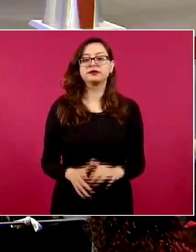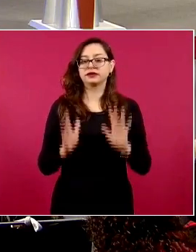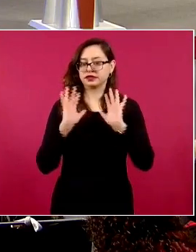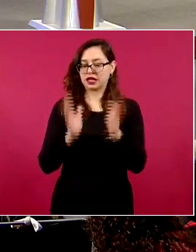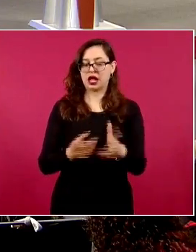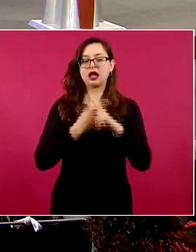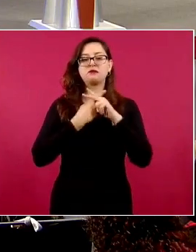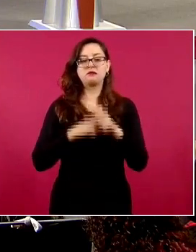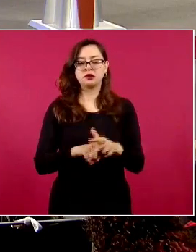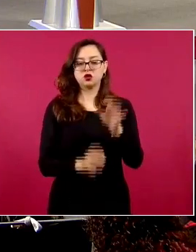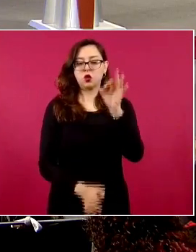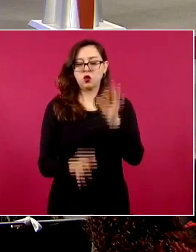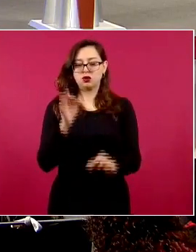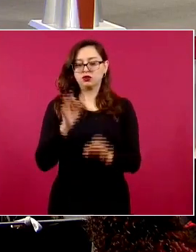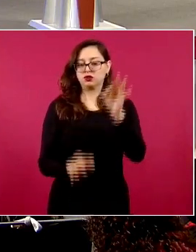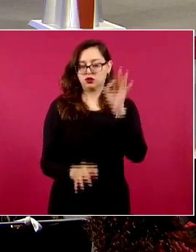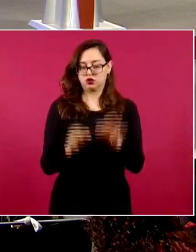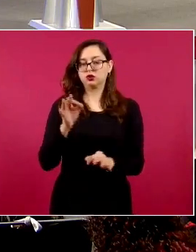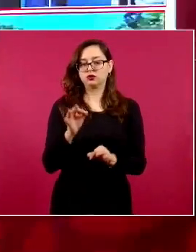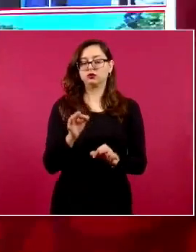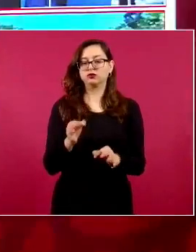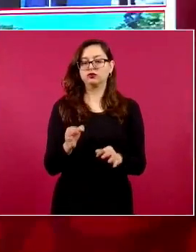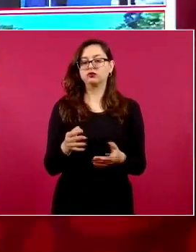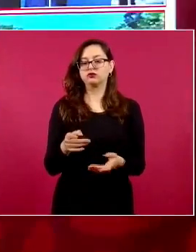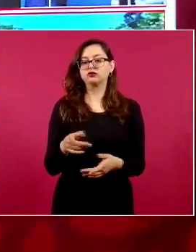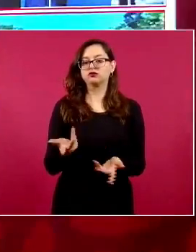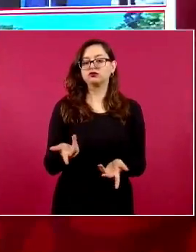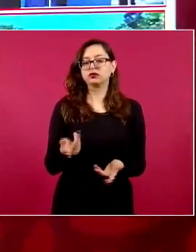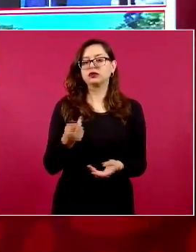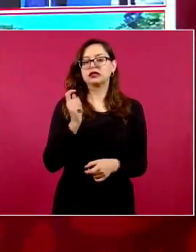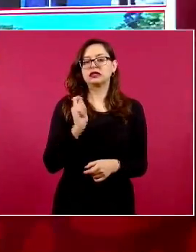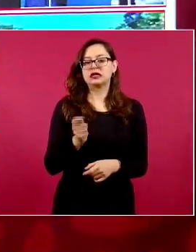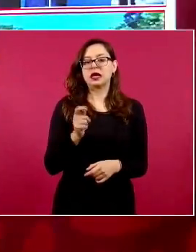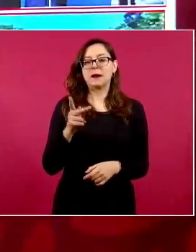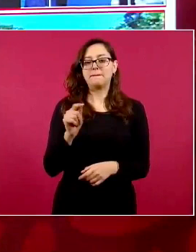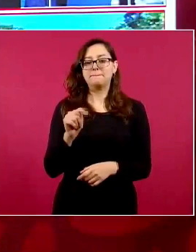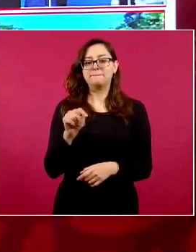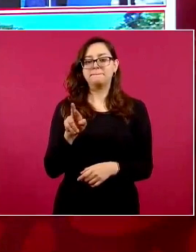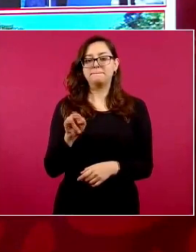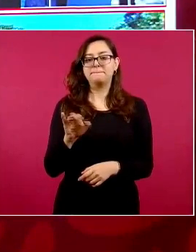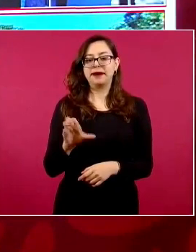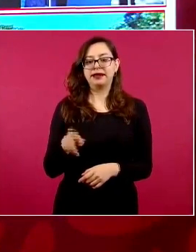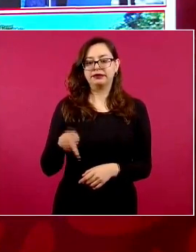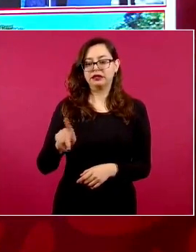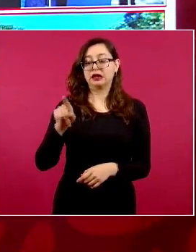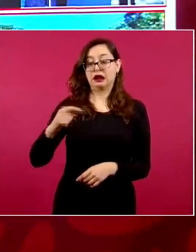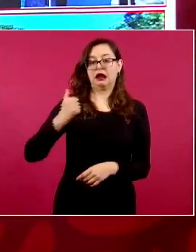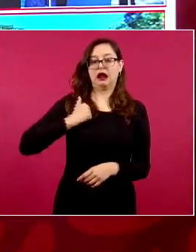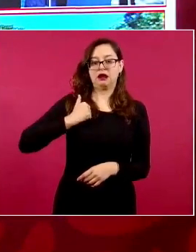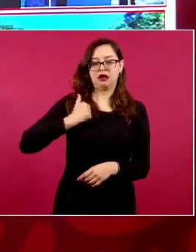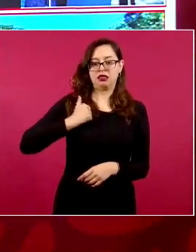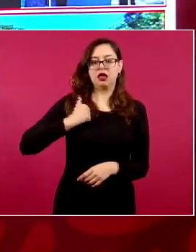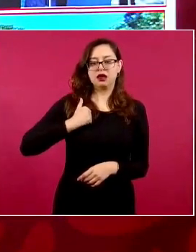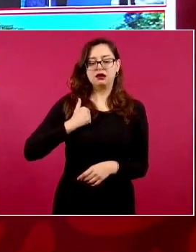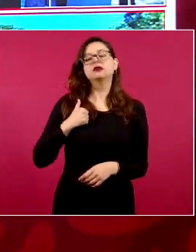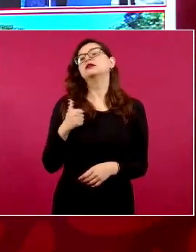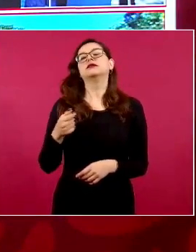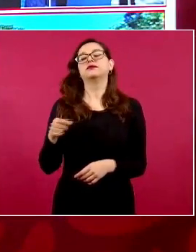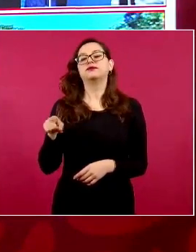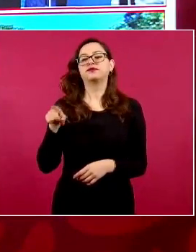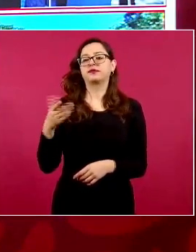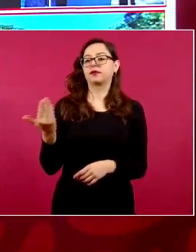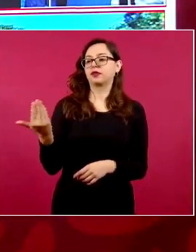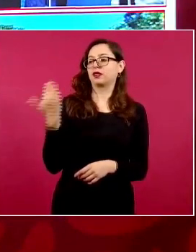proceso después de ser detenido en flagrancia Patrick C., de nacionalidad canadiense, quien